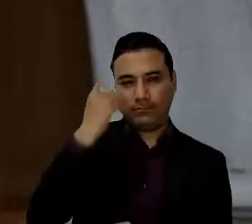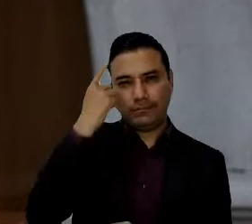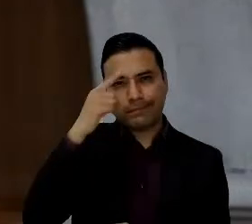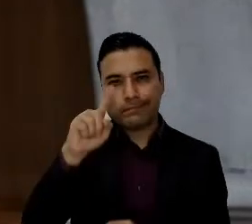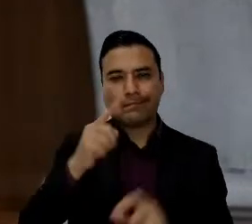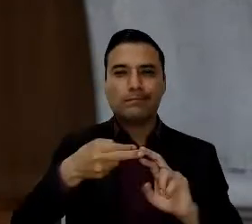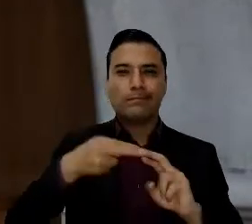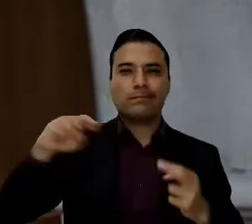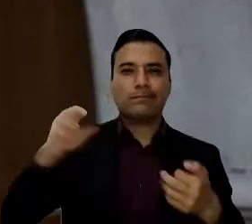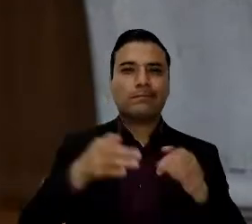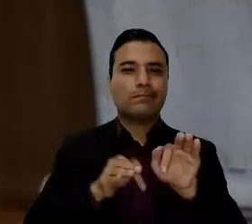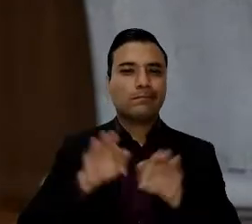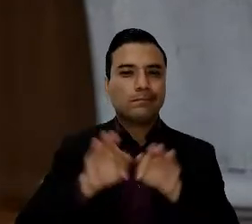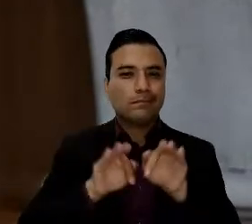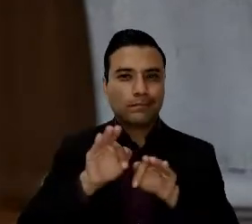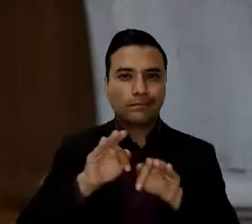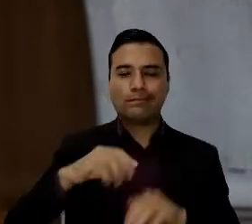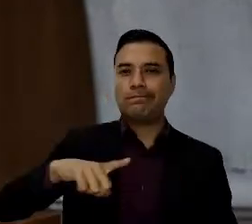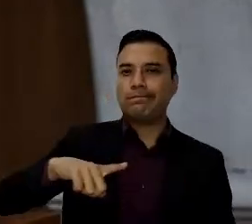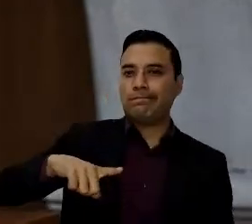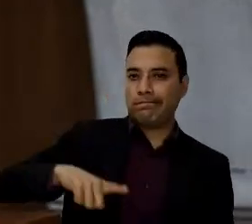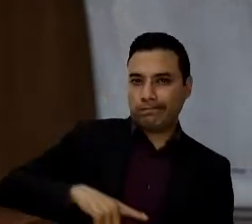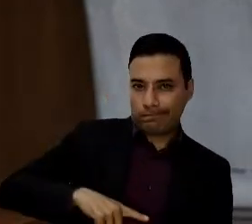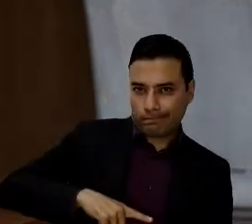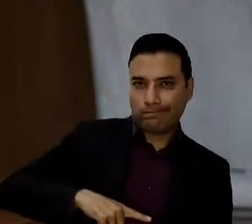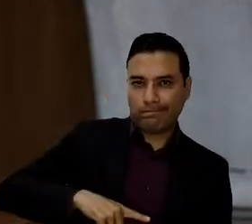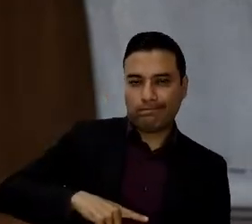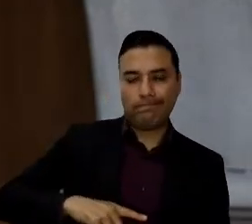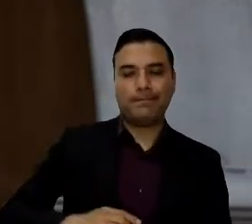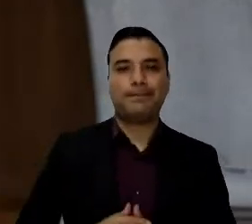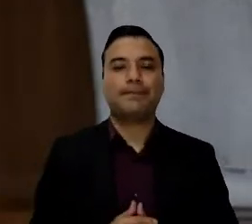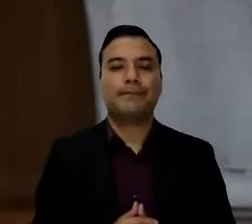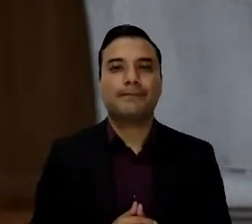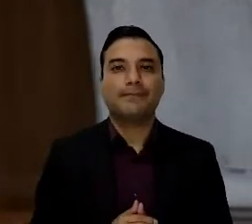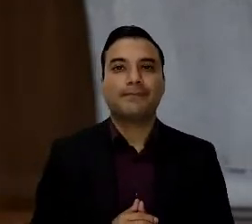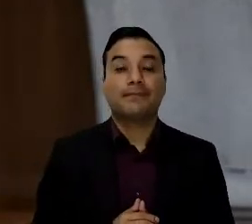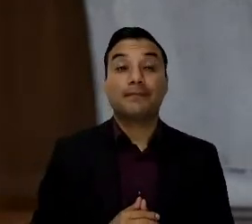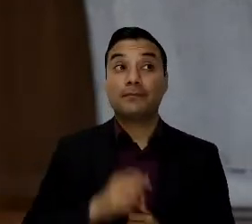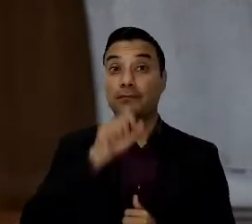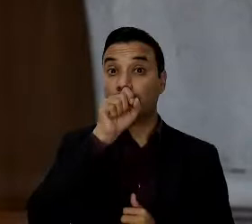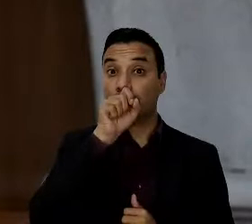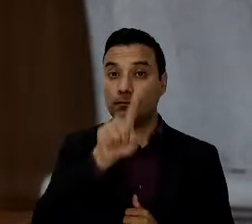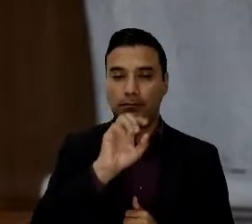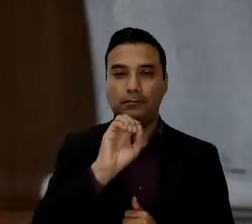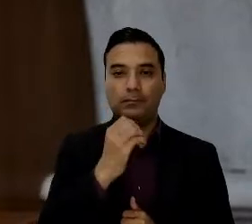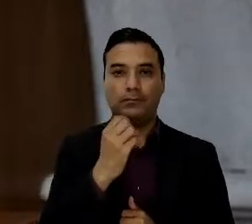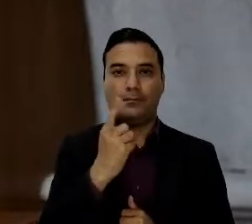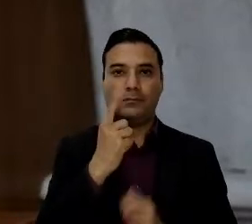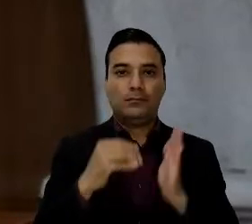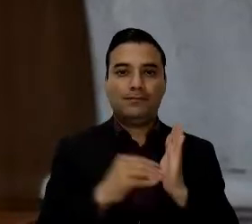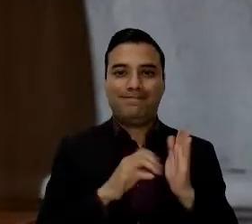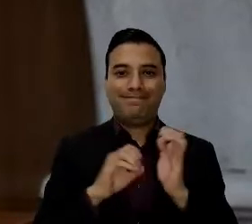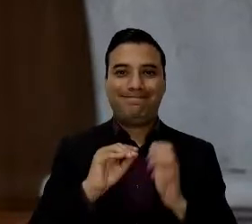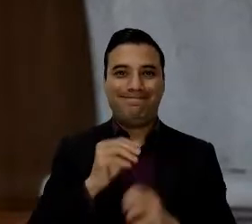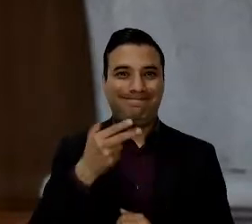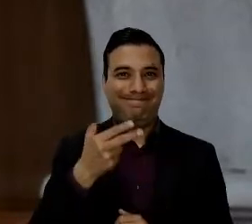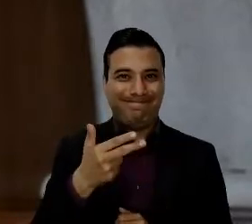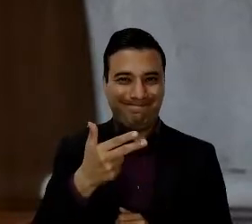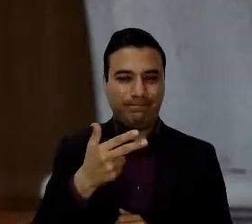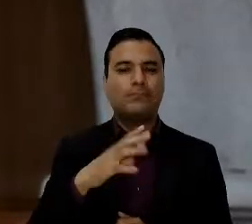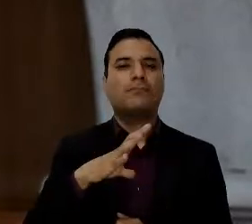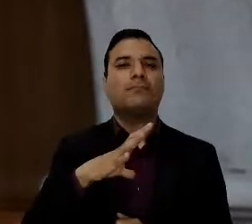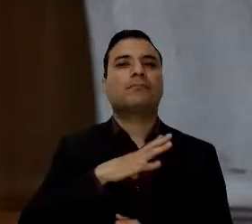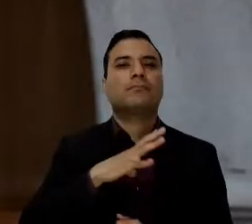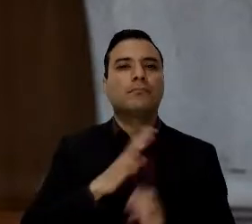laborales entre el Estado y sus trabajadores. De modo similar, en octubre de 1998